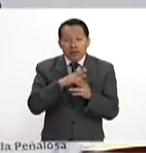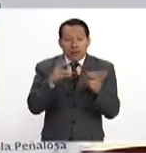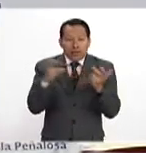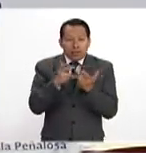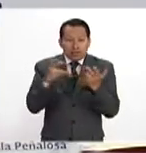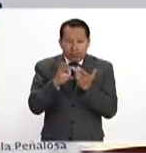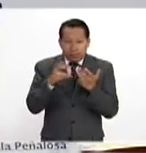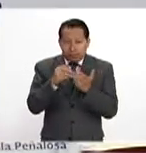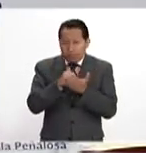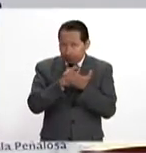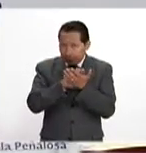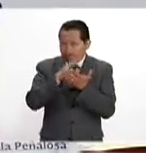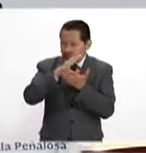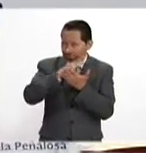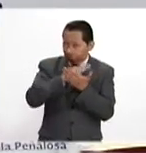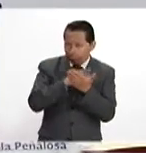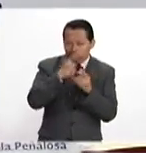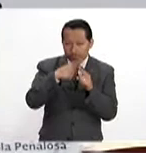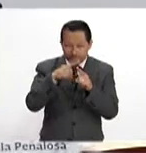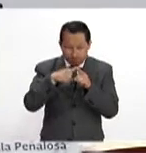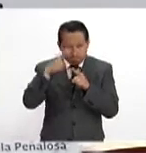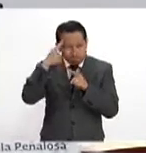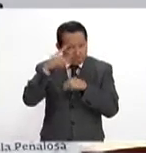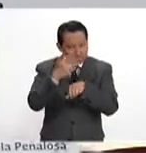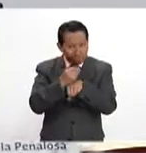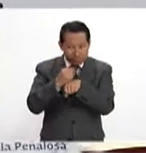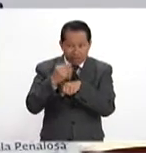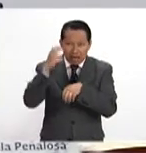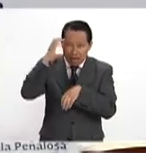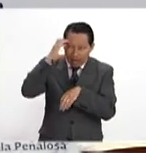del decálogo, UNIFIL, la referencia, triage, gestión de camas,